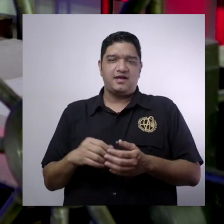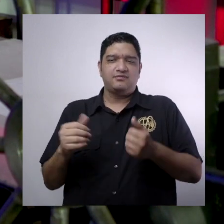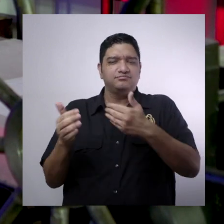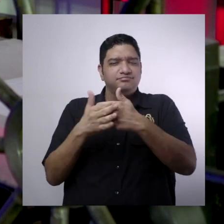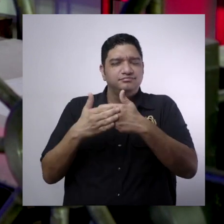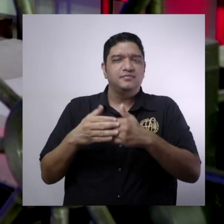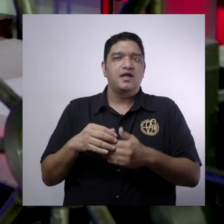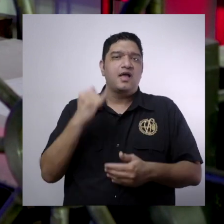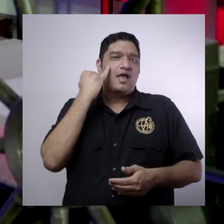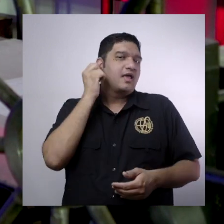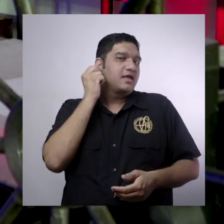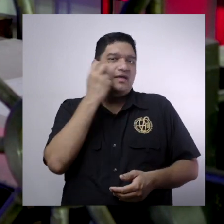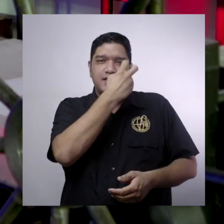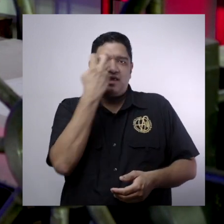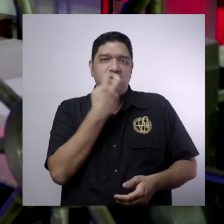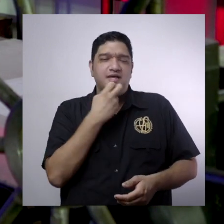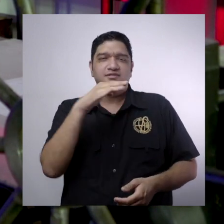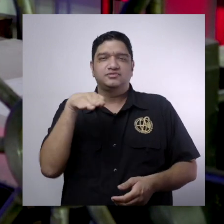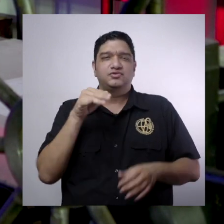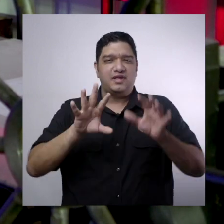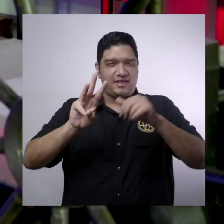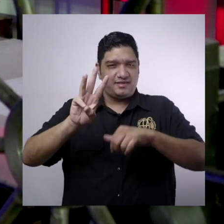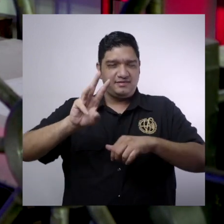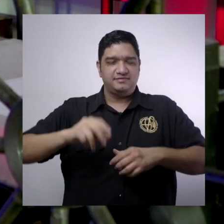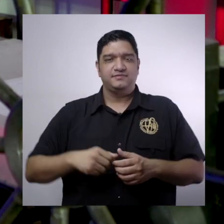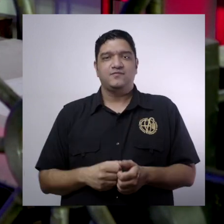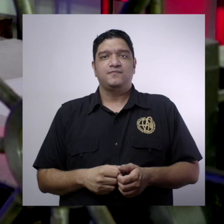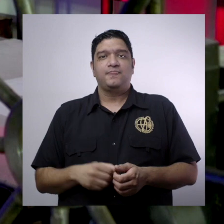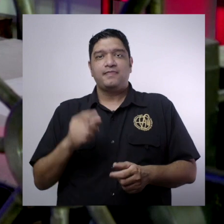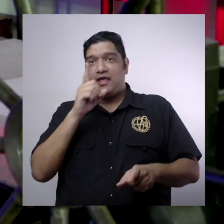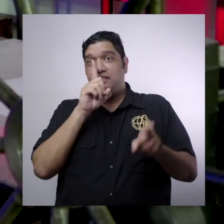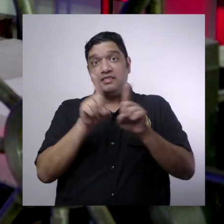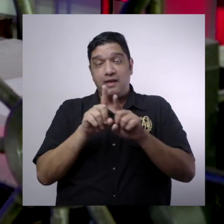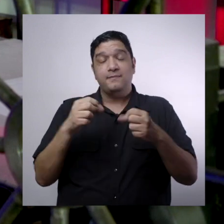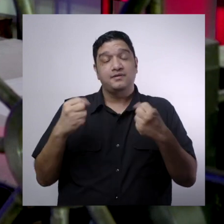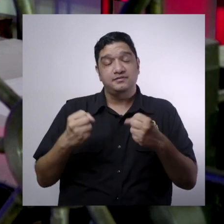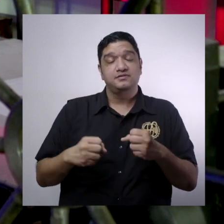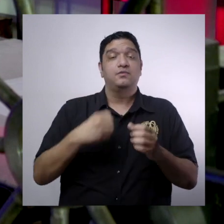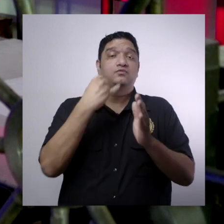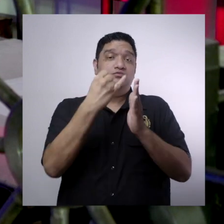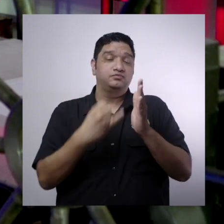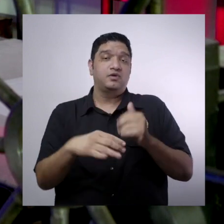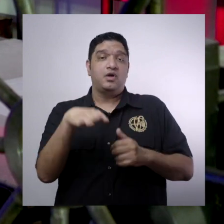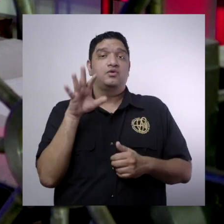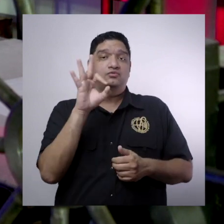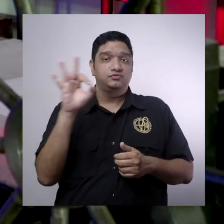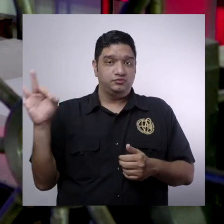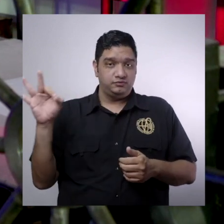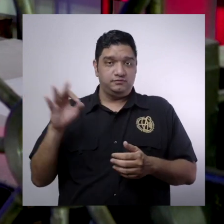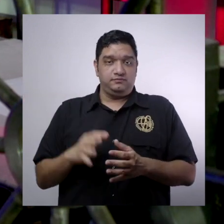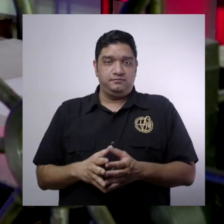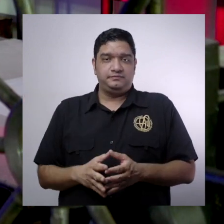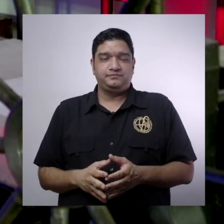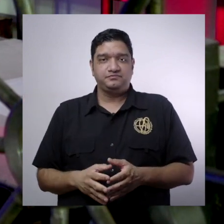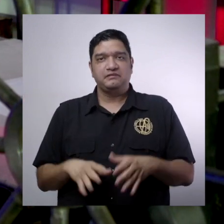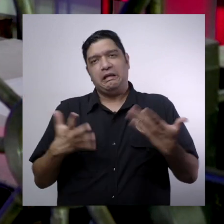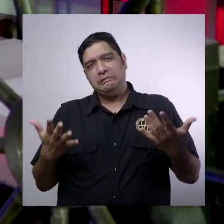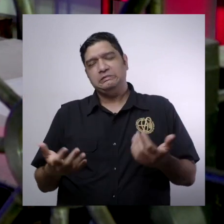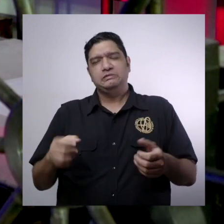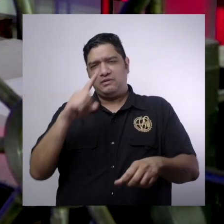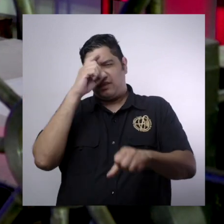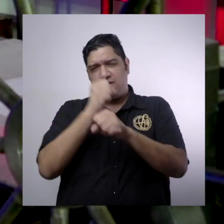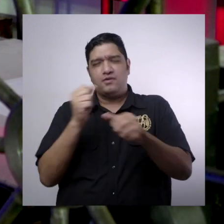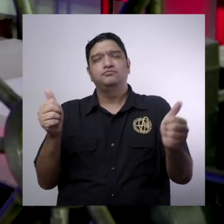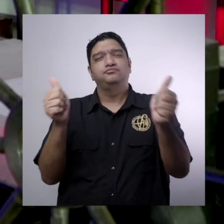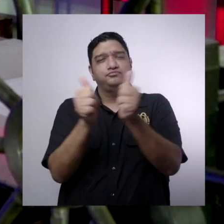las primeras experiencias que tuvimos a nivel muralística con la colaboración de la Municipal de Guatemala. Y a partir